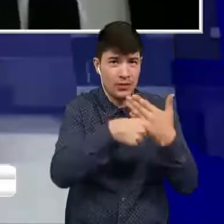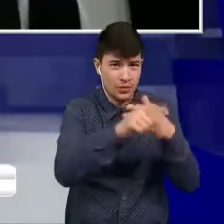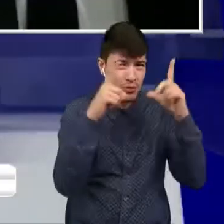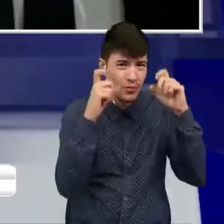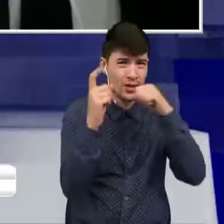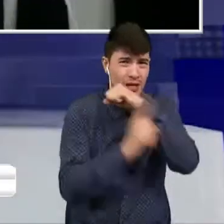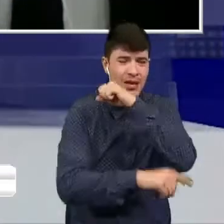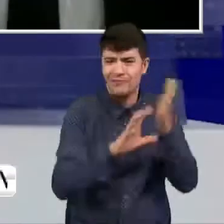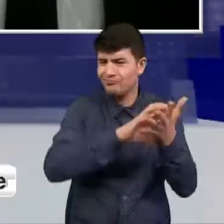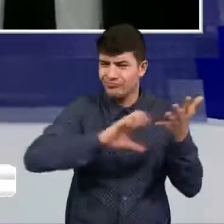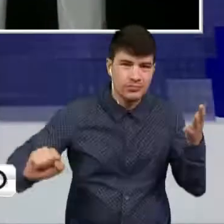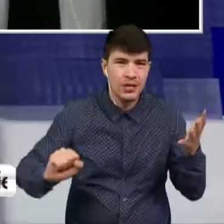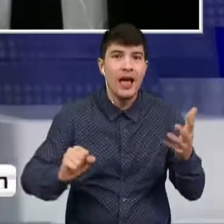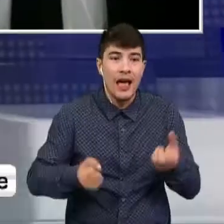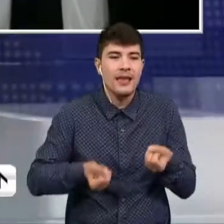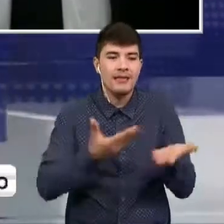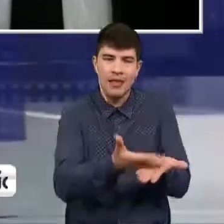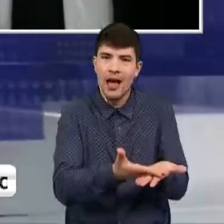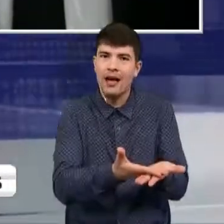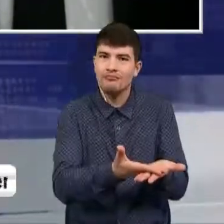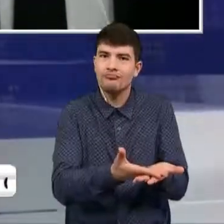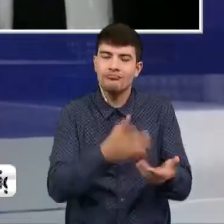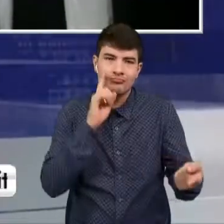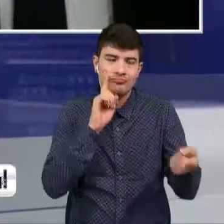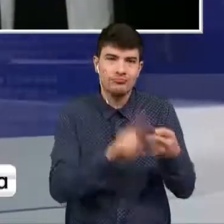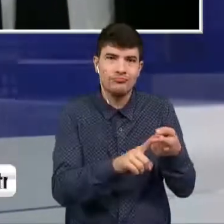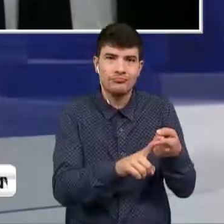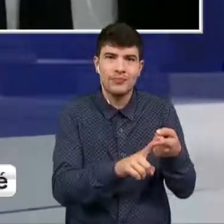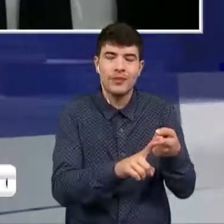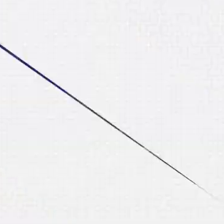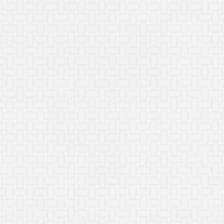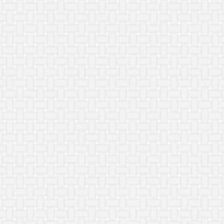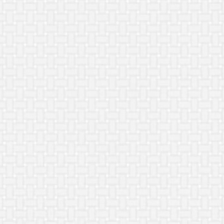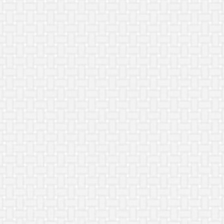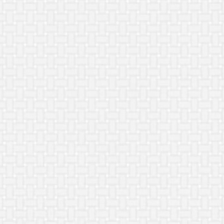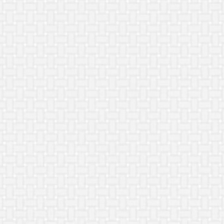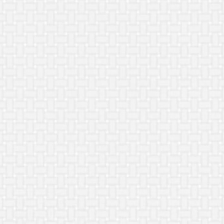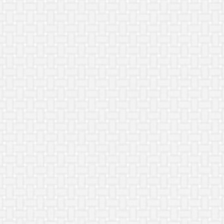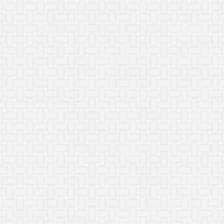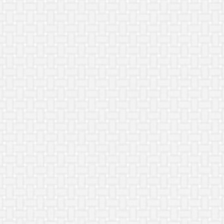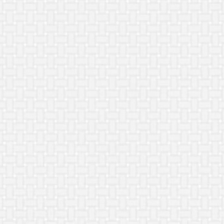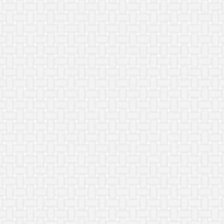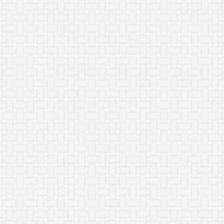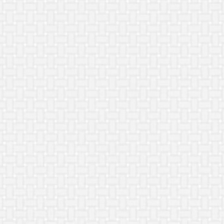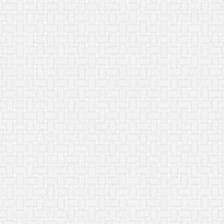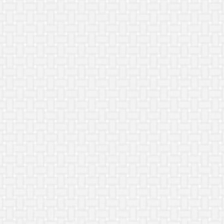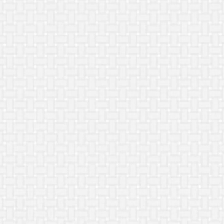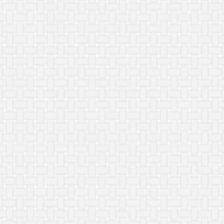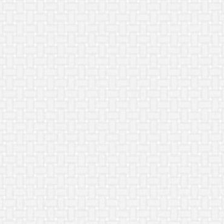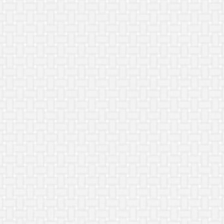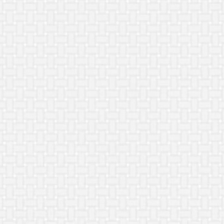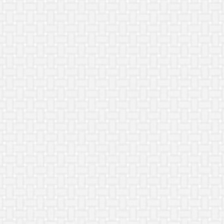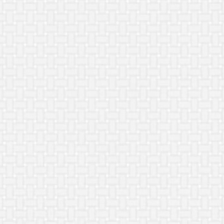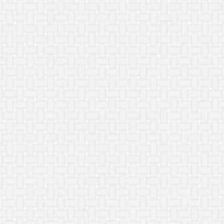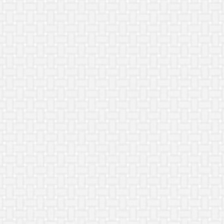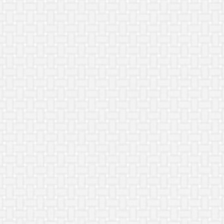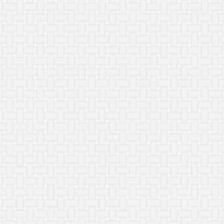las infamias de las fotomultas y darle la finalidad preventiva y no persecutiva que tiene hoy en día en Floridablanca. Canaltro.com.